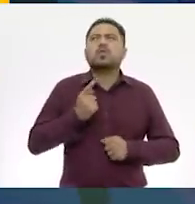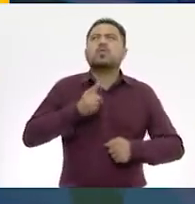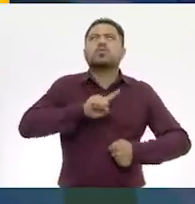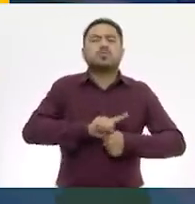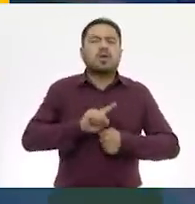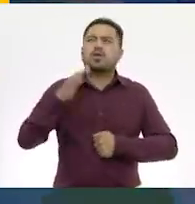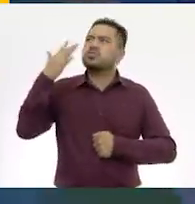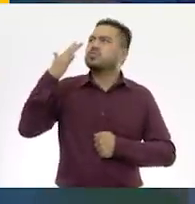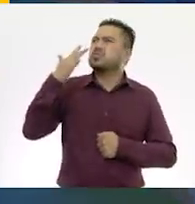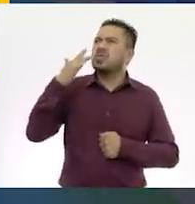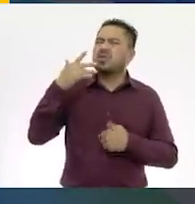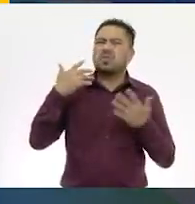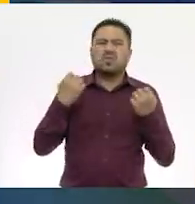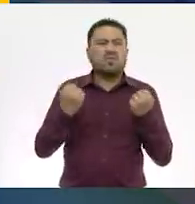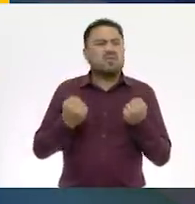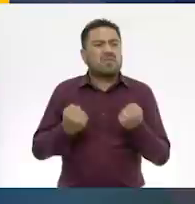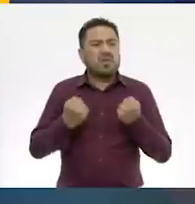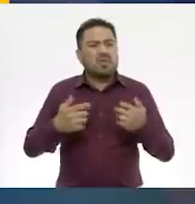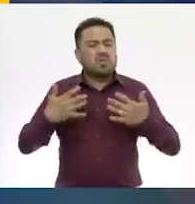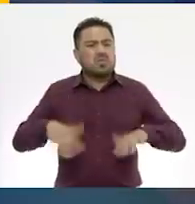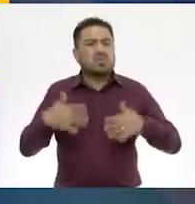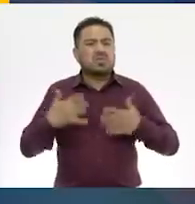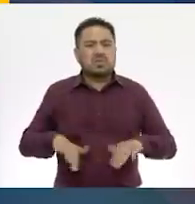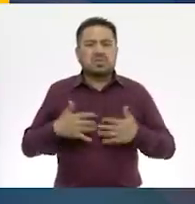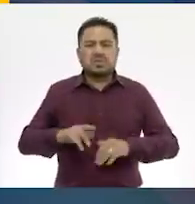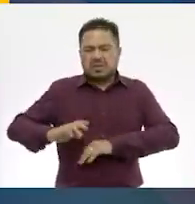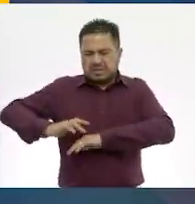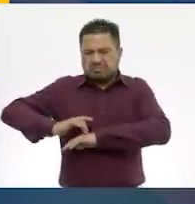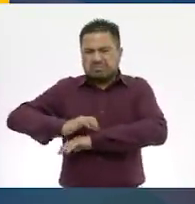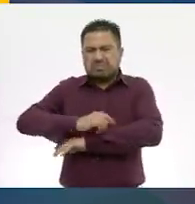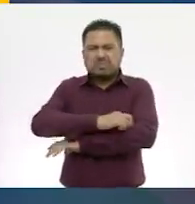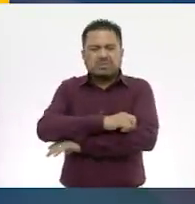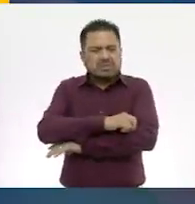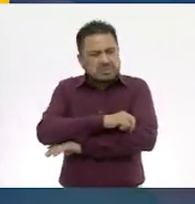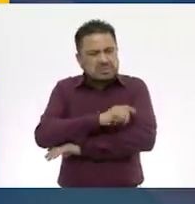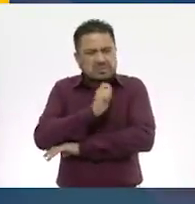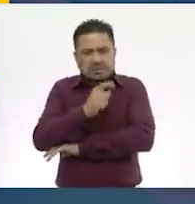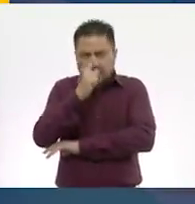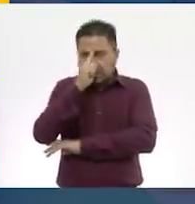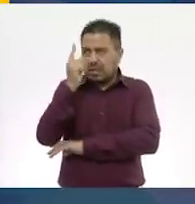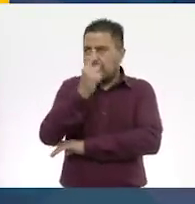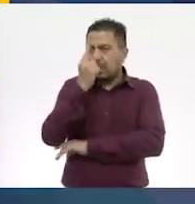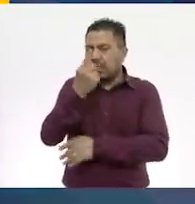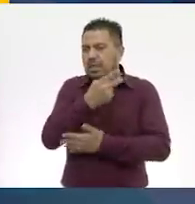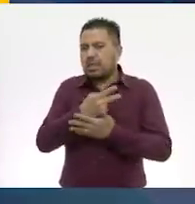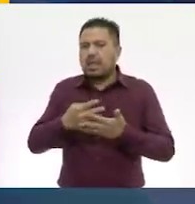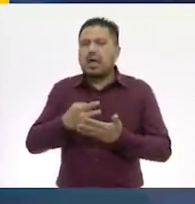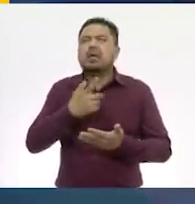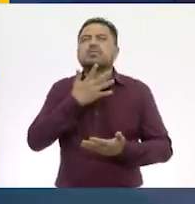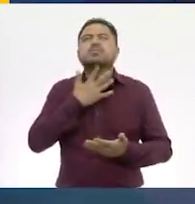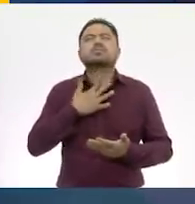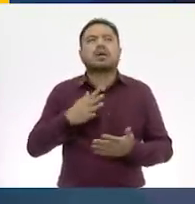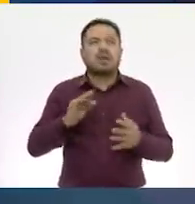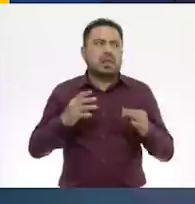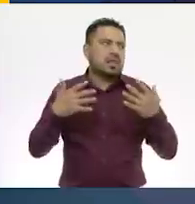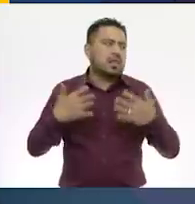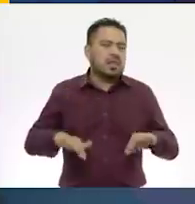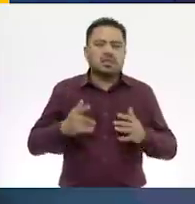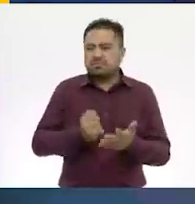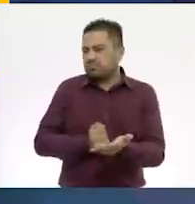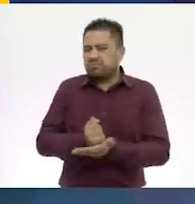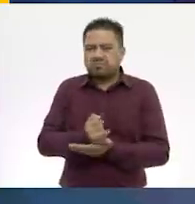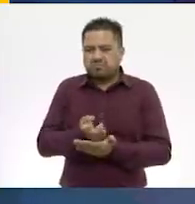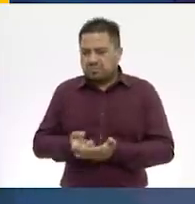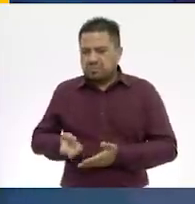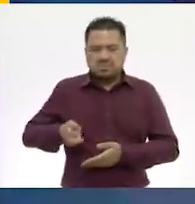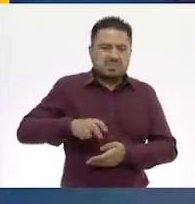el sol estaba bastante intenso. Una pequeña hormiga estuvo a punto de desmayarse de la sed que tenía. Decidió entonces bajar